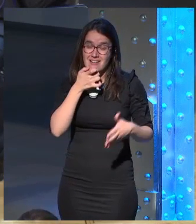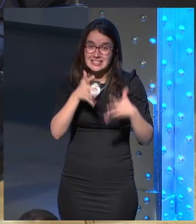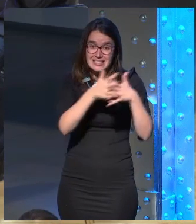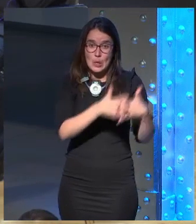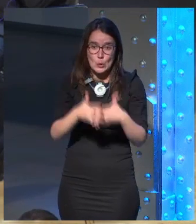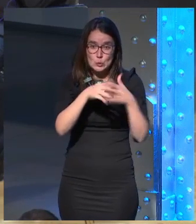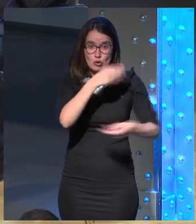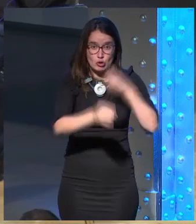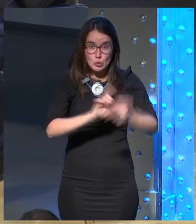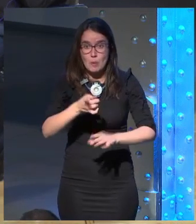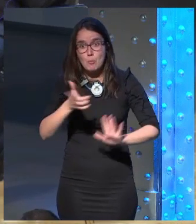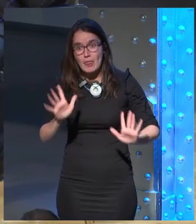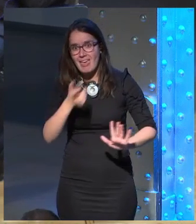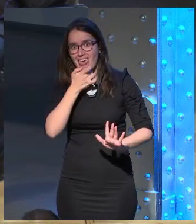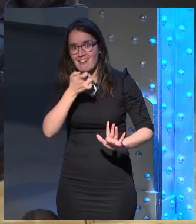la utilizarán en el Reino Unido.